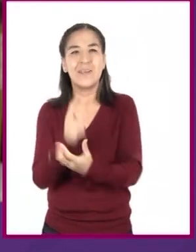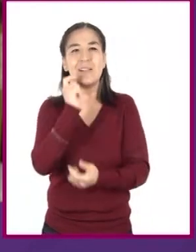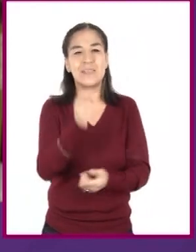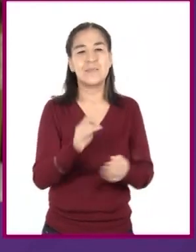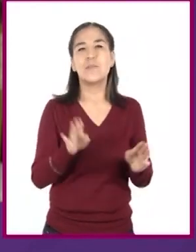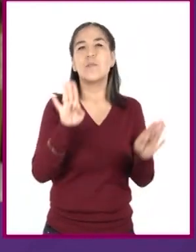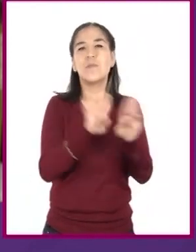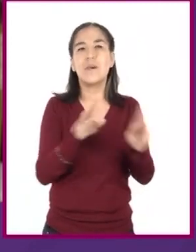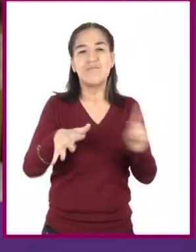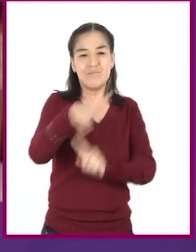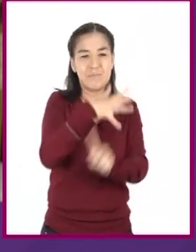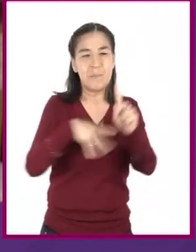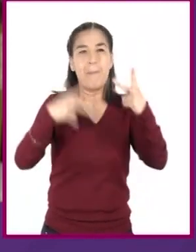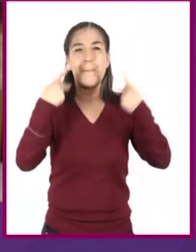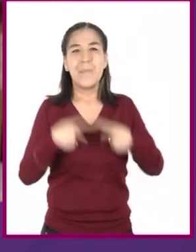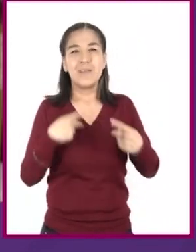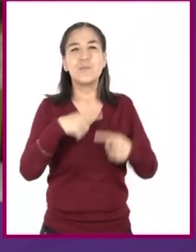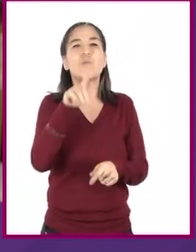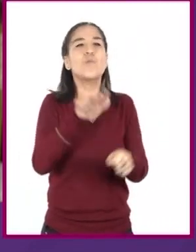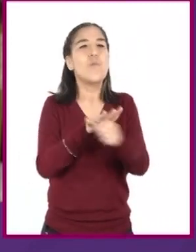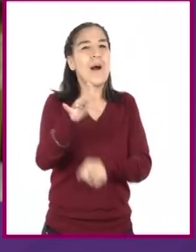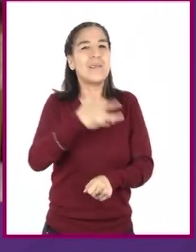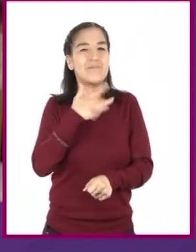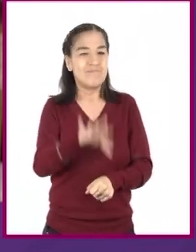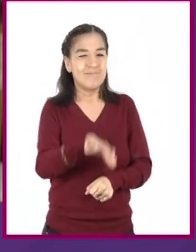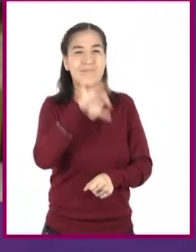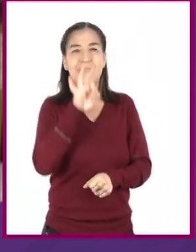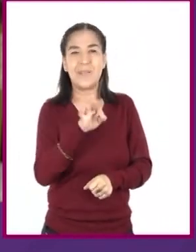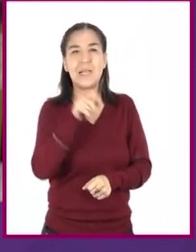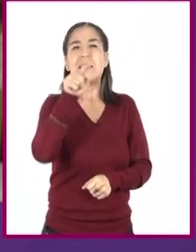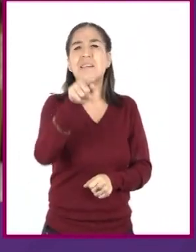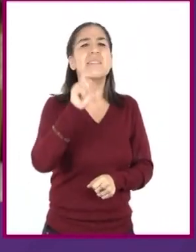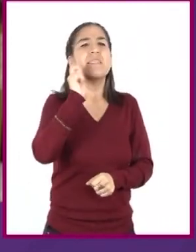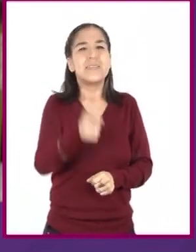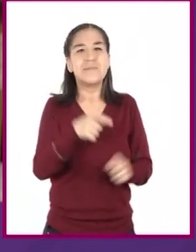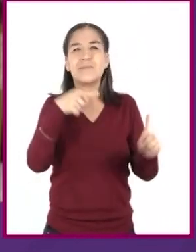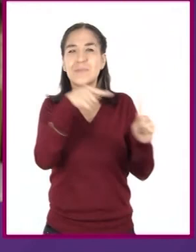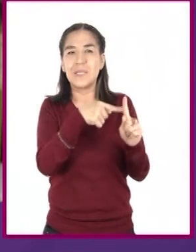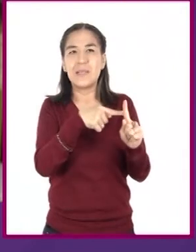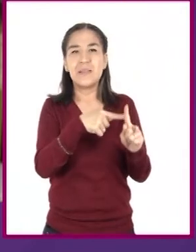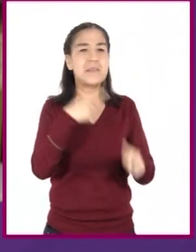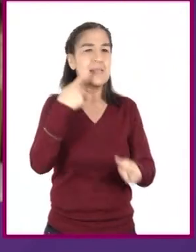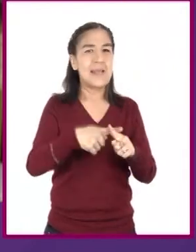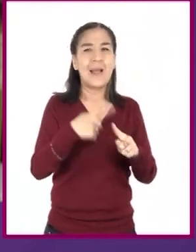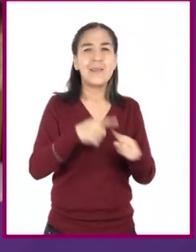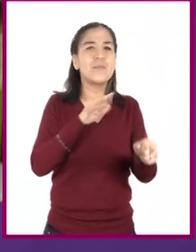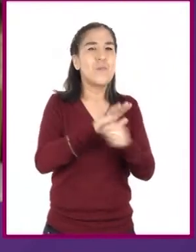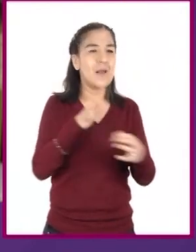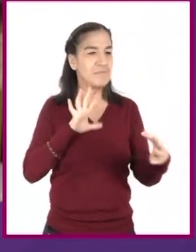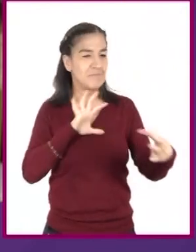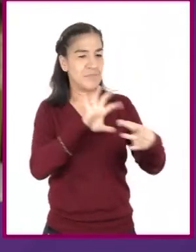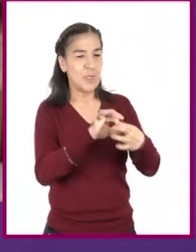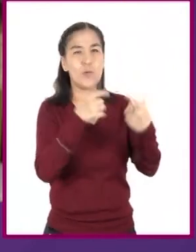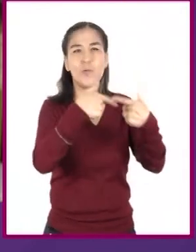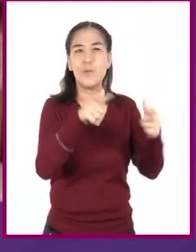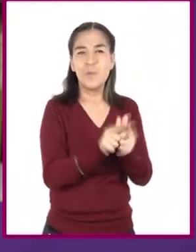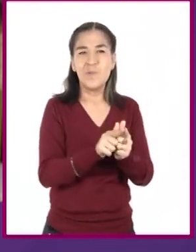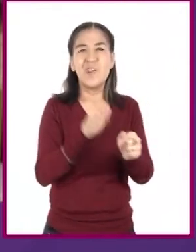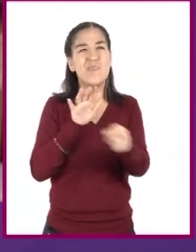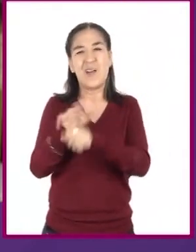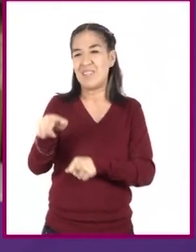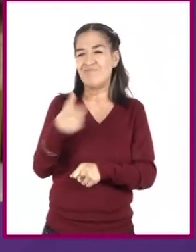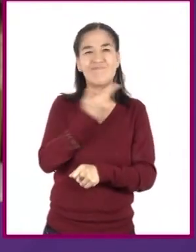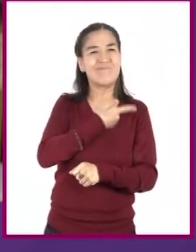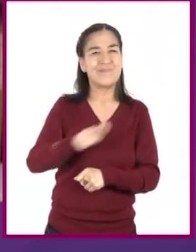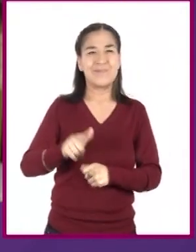un entorno social, donde se delimita quiénes pertenecen a un grupo y quiénes quedan excluidos. Les